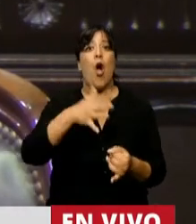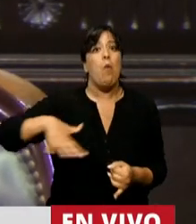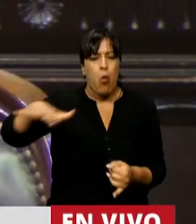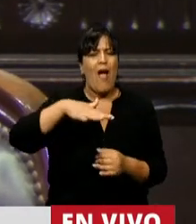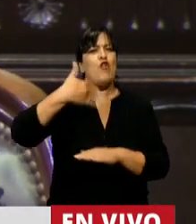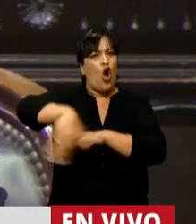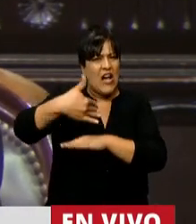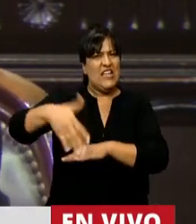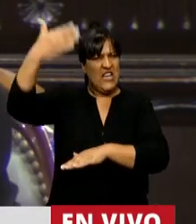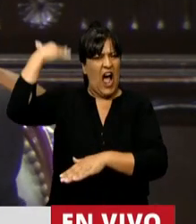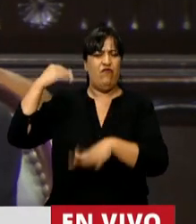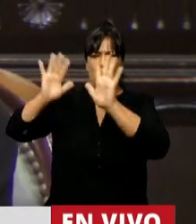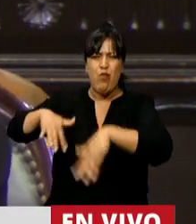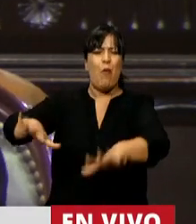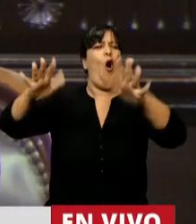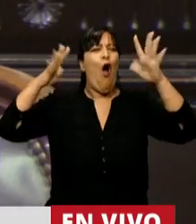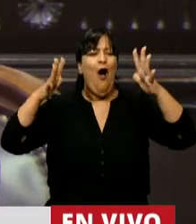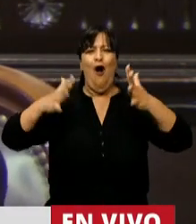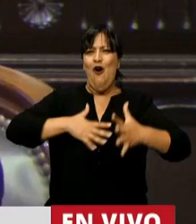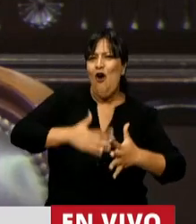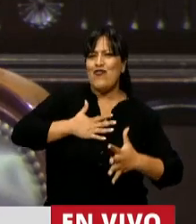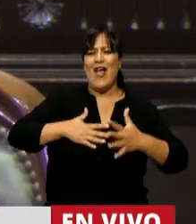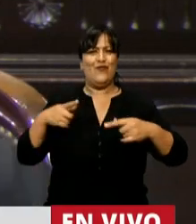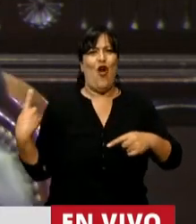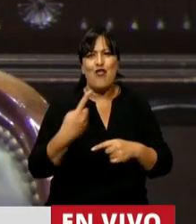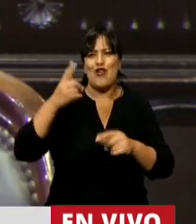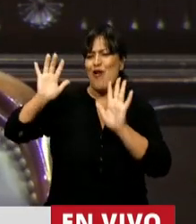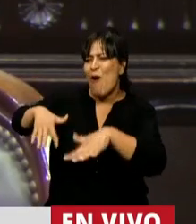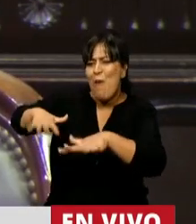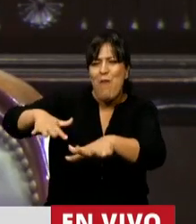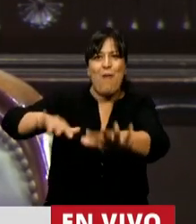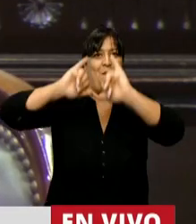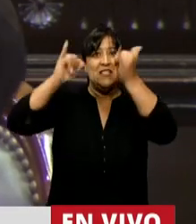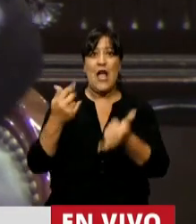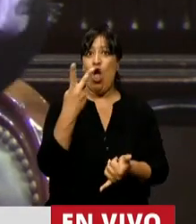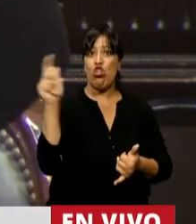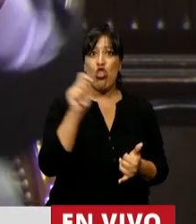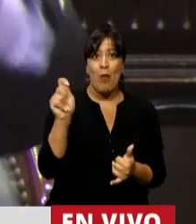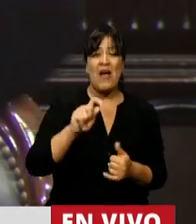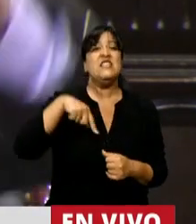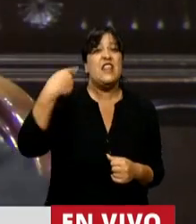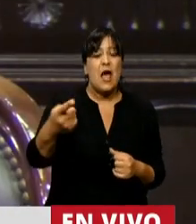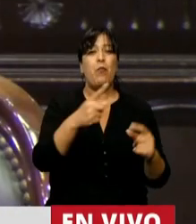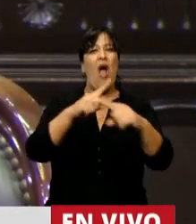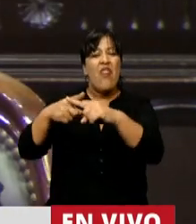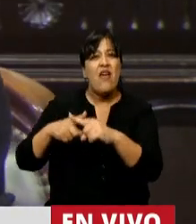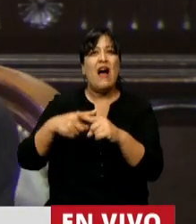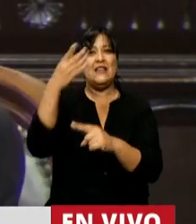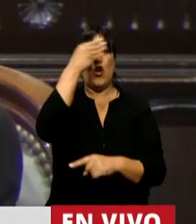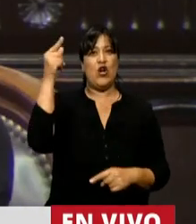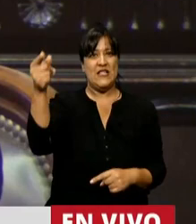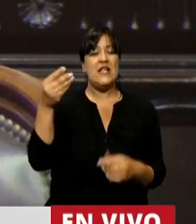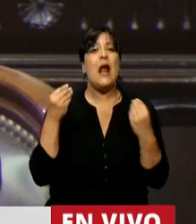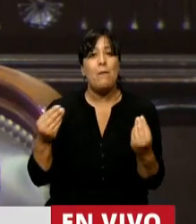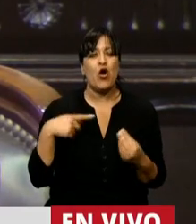a la calle y salió a festejar y estuvimos movilizados, y a los dos meses estábamos discutiendo con Cristina